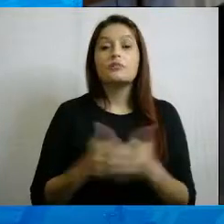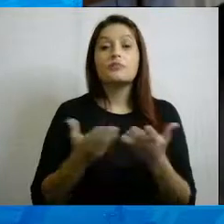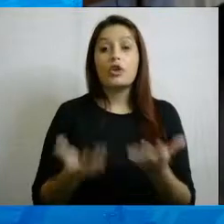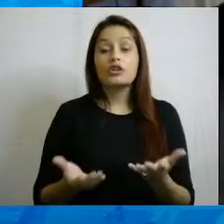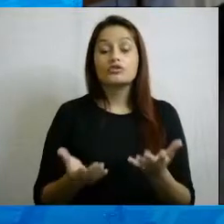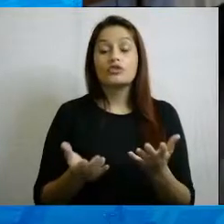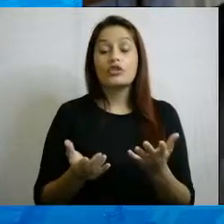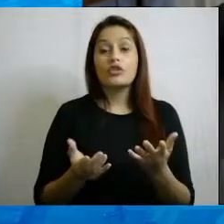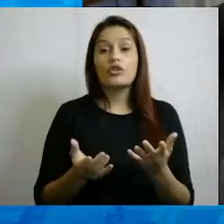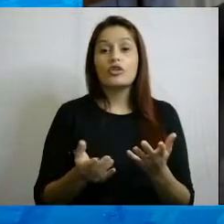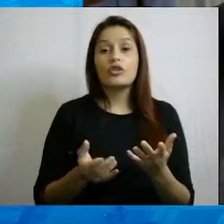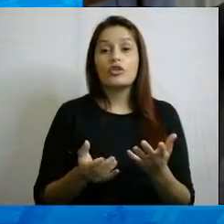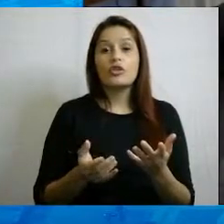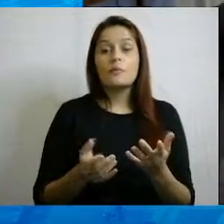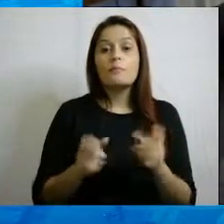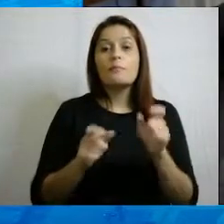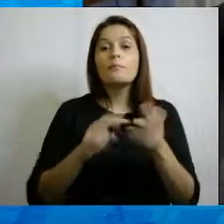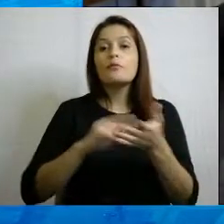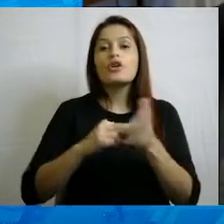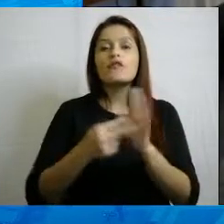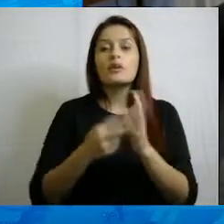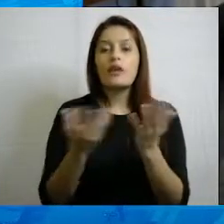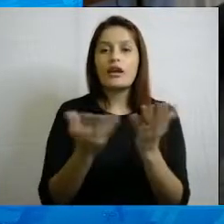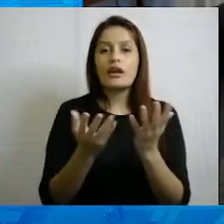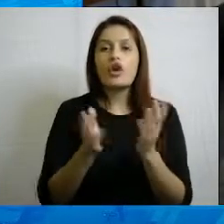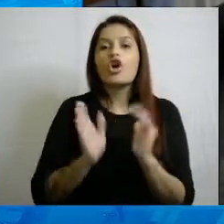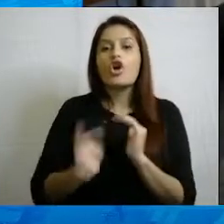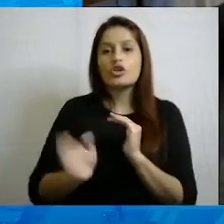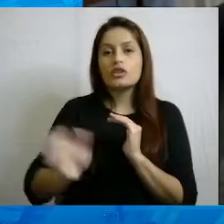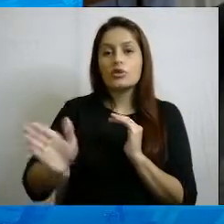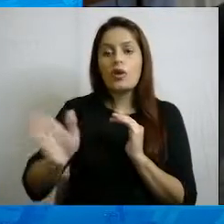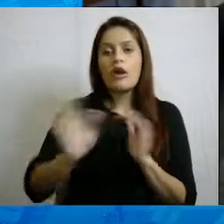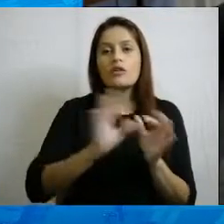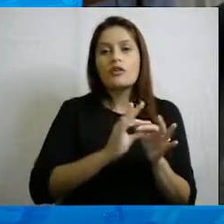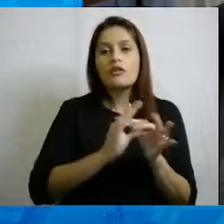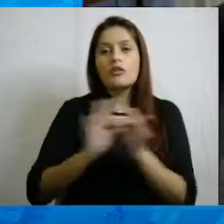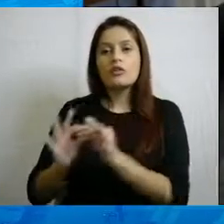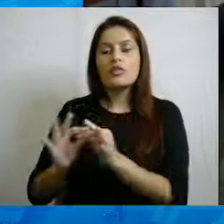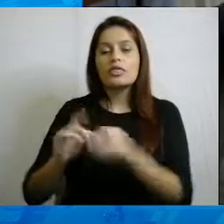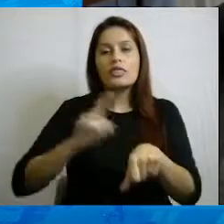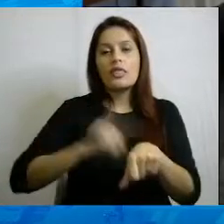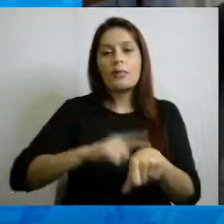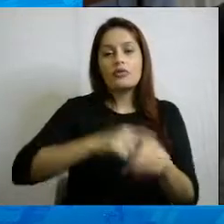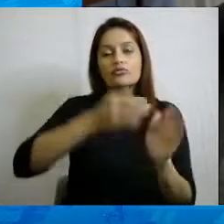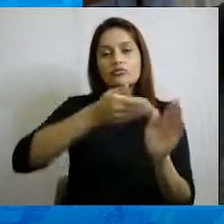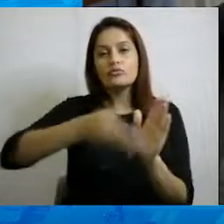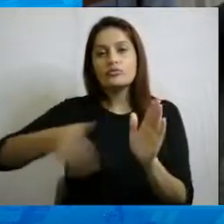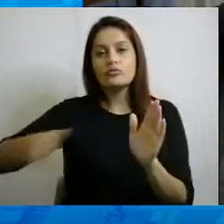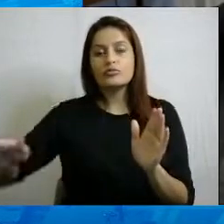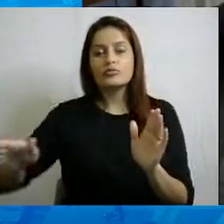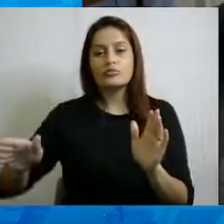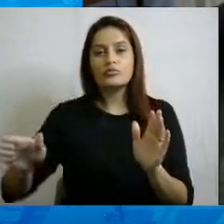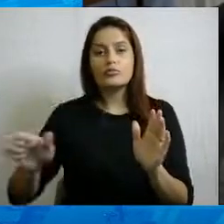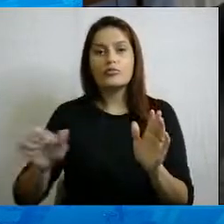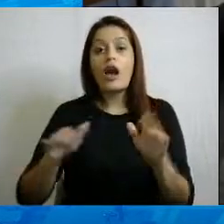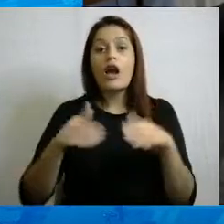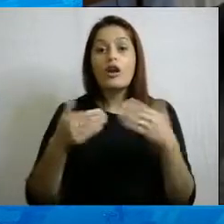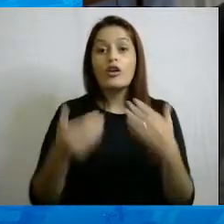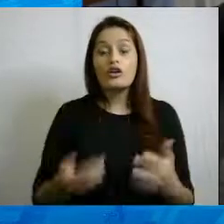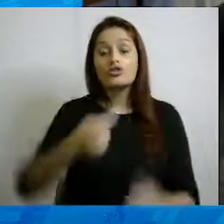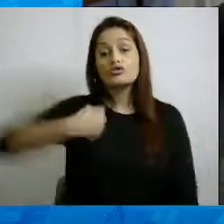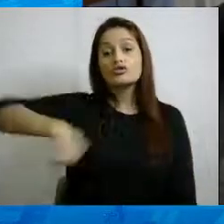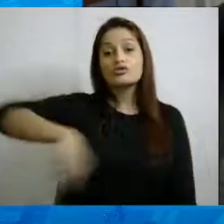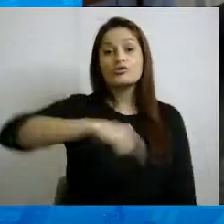situación señalada, los problemas fueron continuando durante el tiempo y aún así nuestra